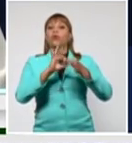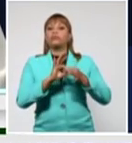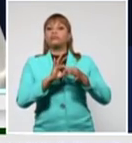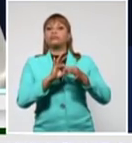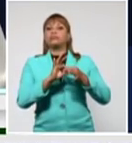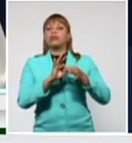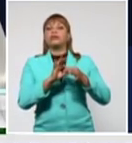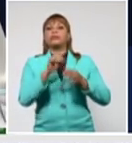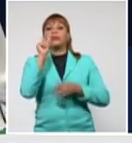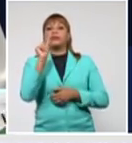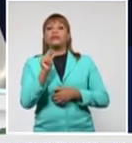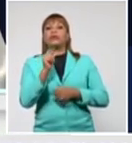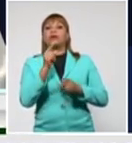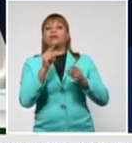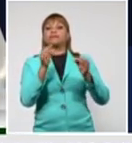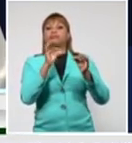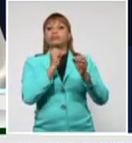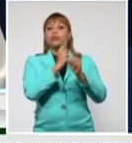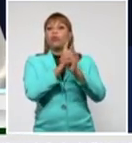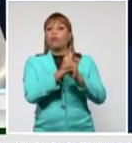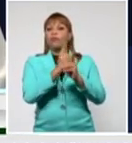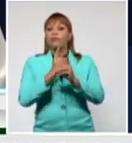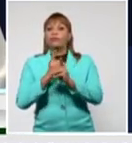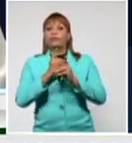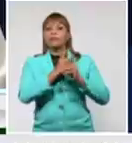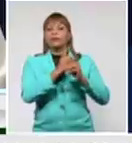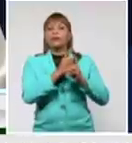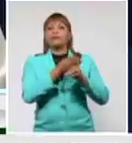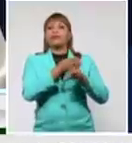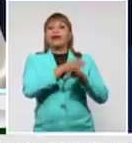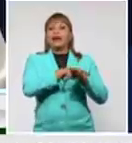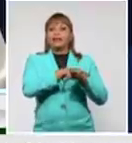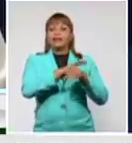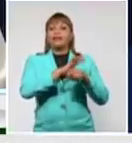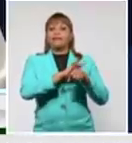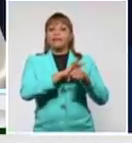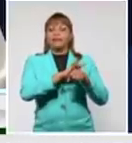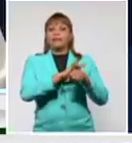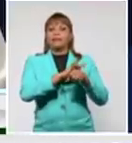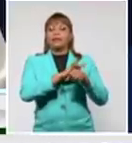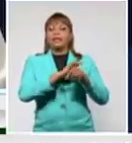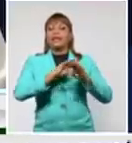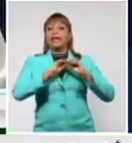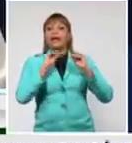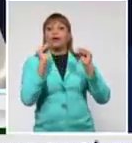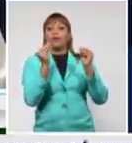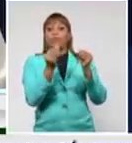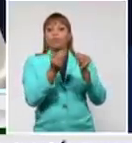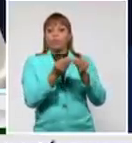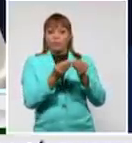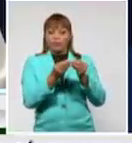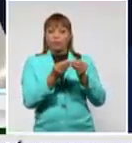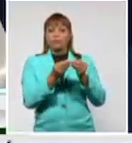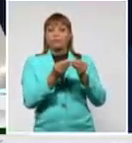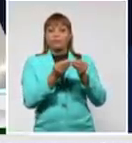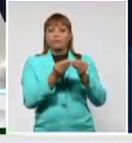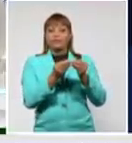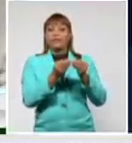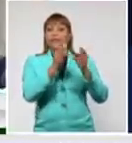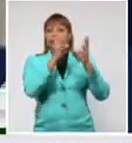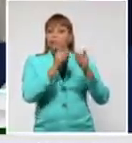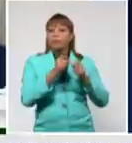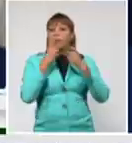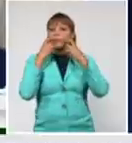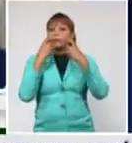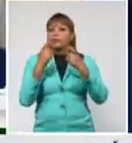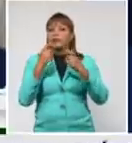confirmados previamente, y en el acumulado que ese es un dato que es muy importante a la hora de hacer